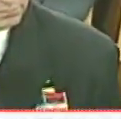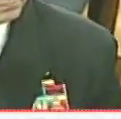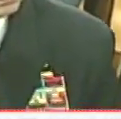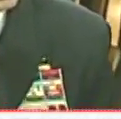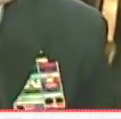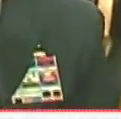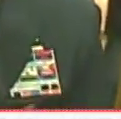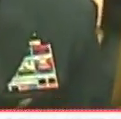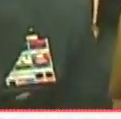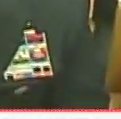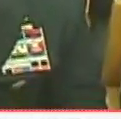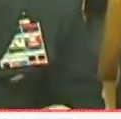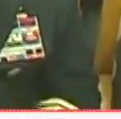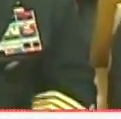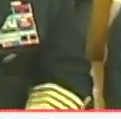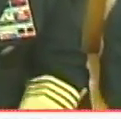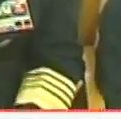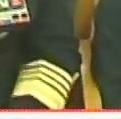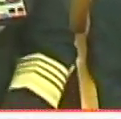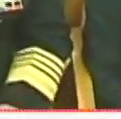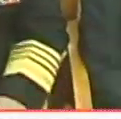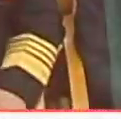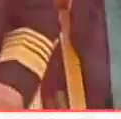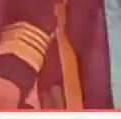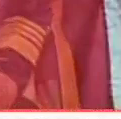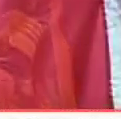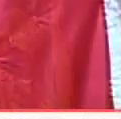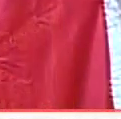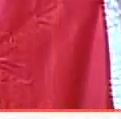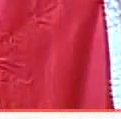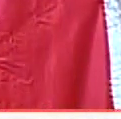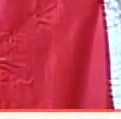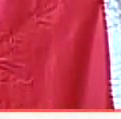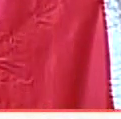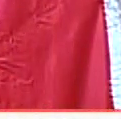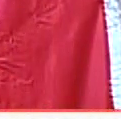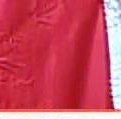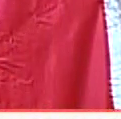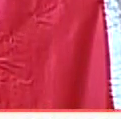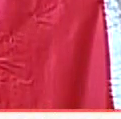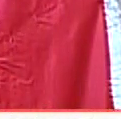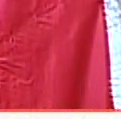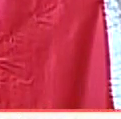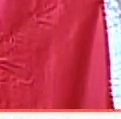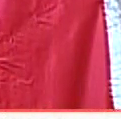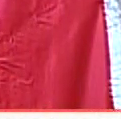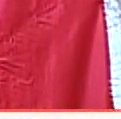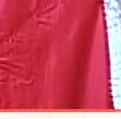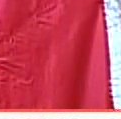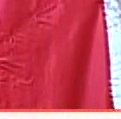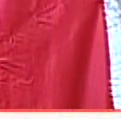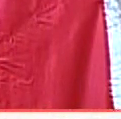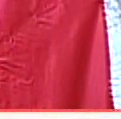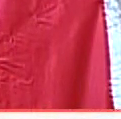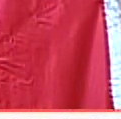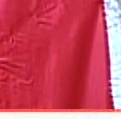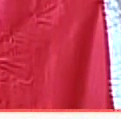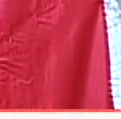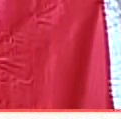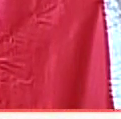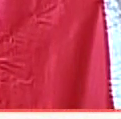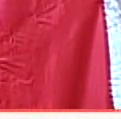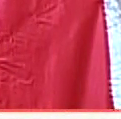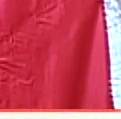que representó en el momento cuando hace 70 años el gran Mao Zedong dio el grito